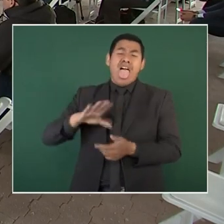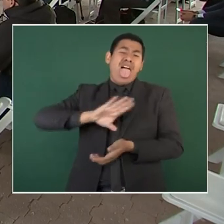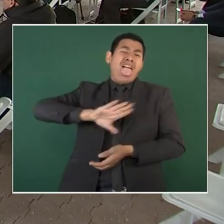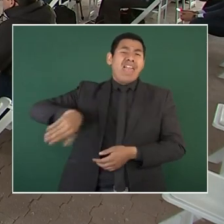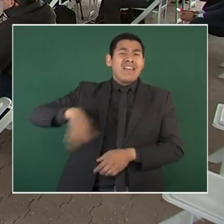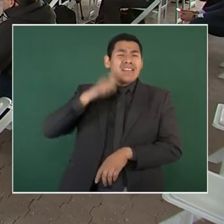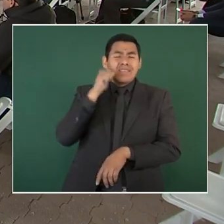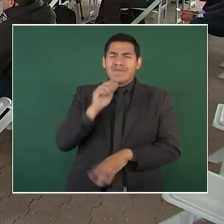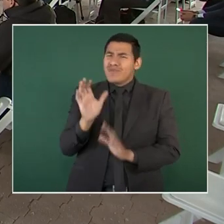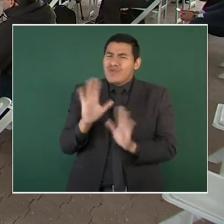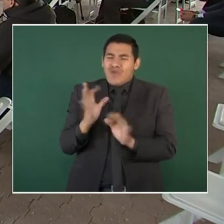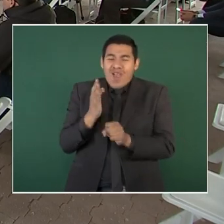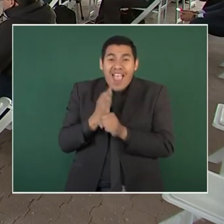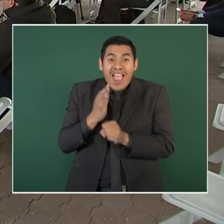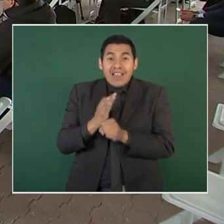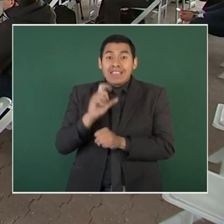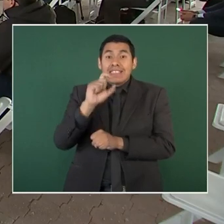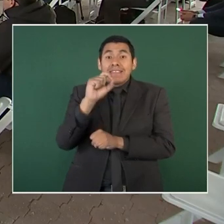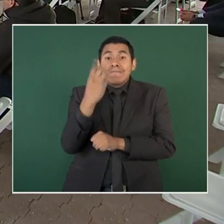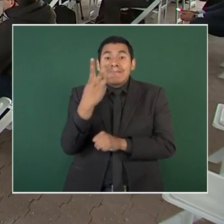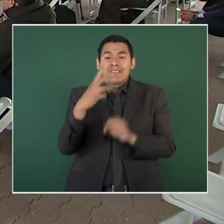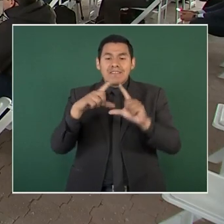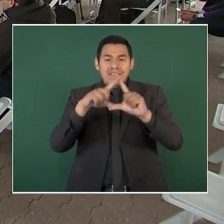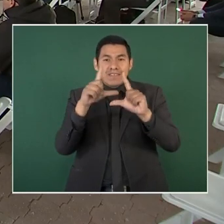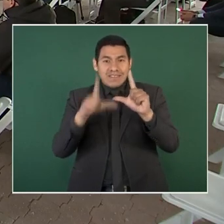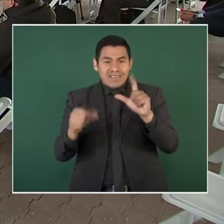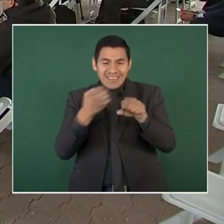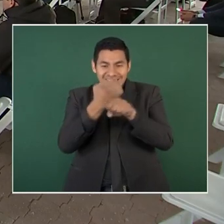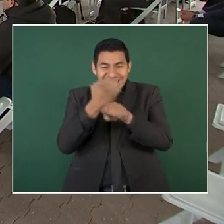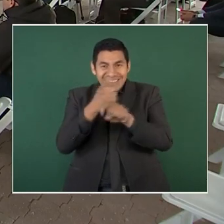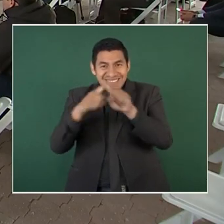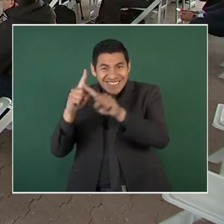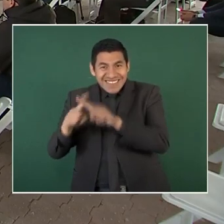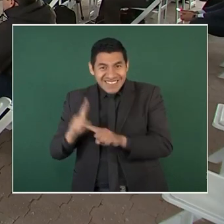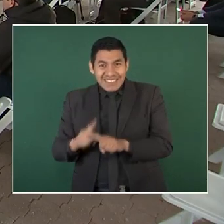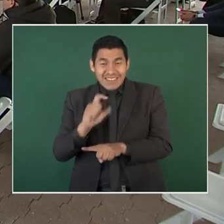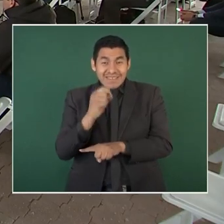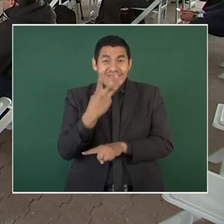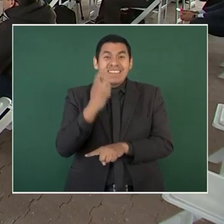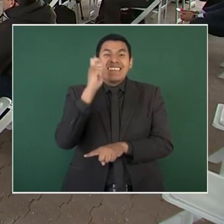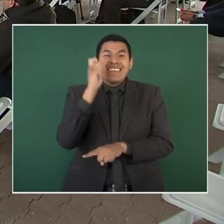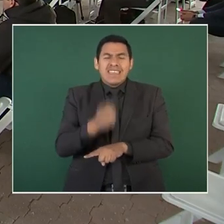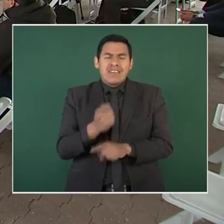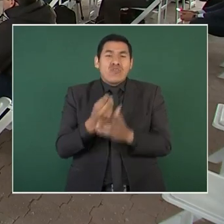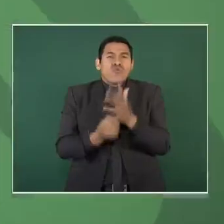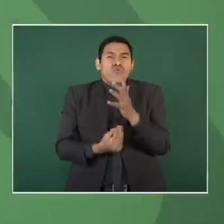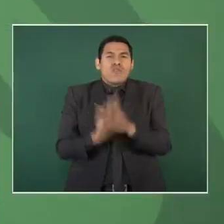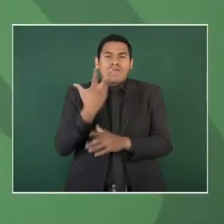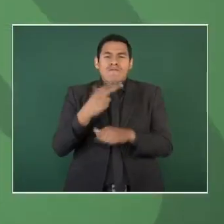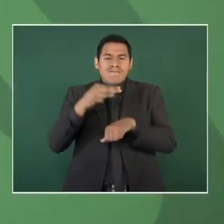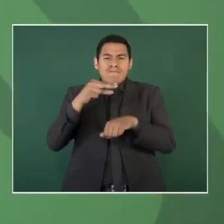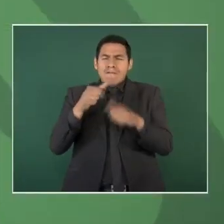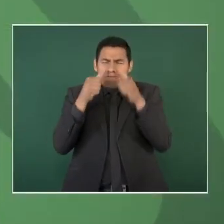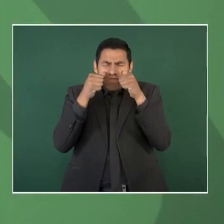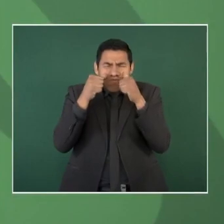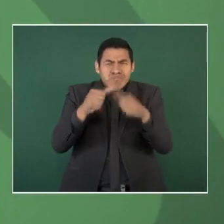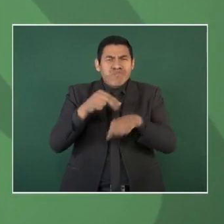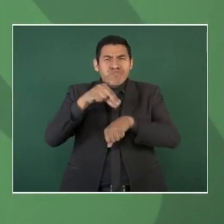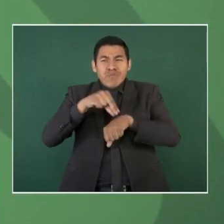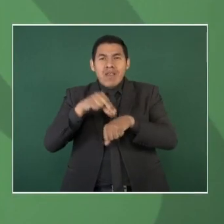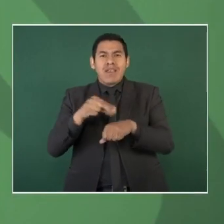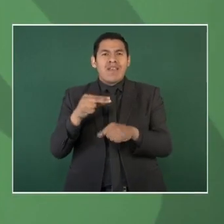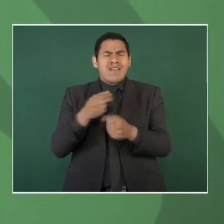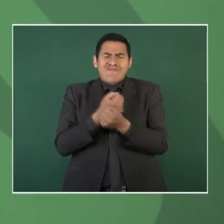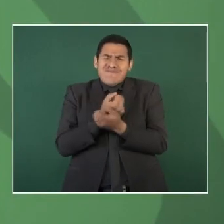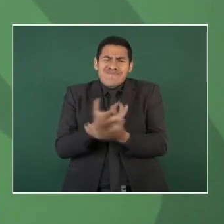23 estados de la República hemos consolidado la operación de un sistema de atención médica universal, pública,